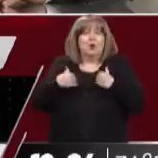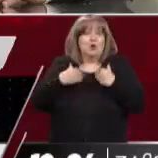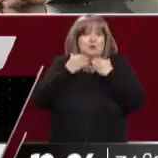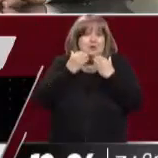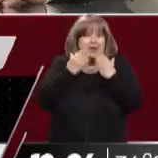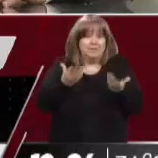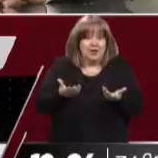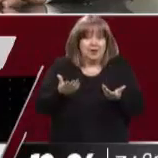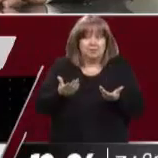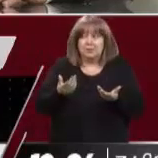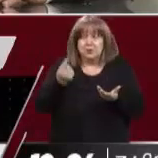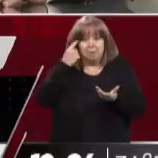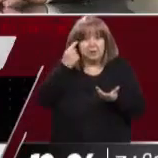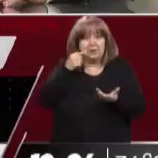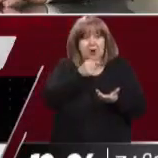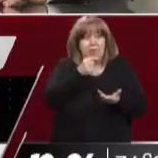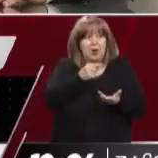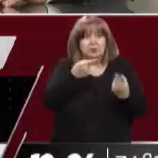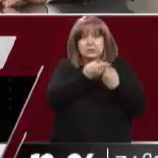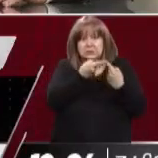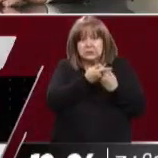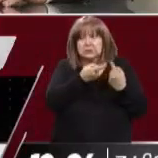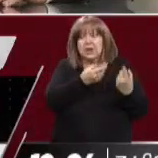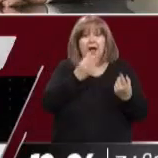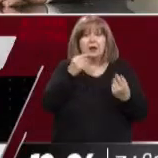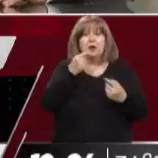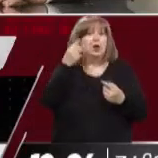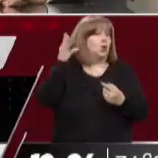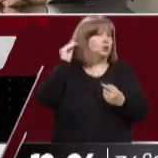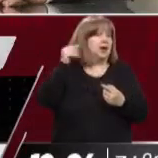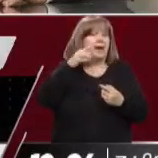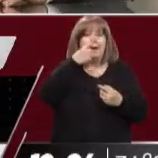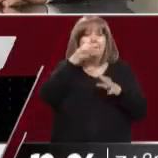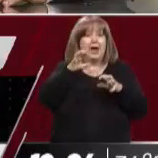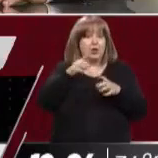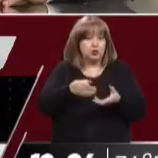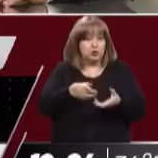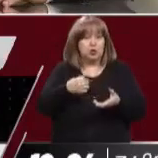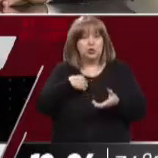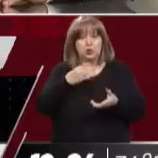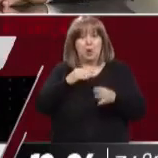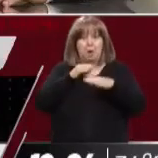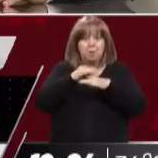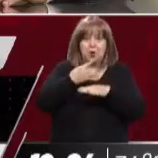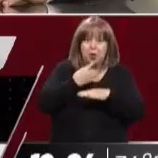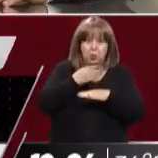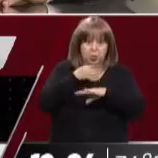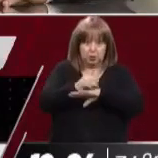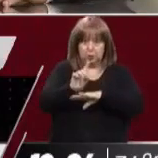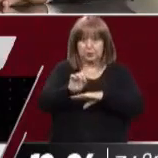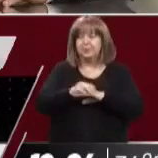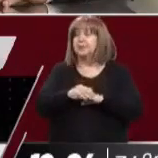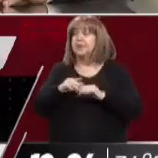que los perros ladraban por este hecho, ¿no? Pero bueno, eso es lo que comentaba el vecino. Por otro lado,